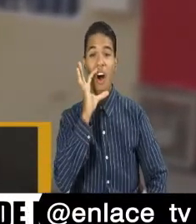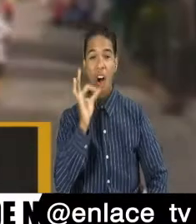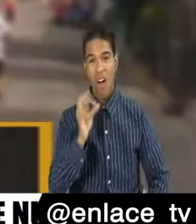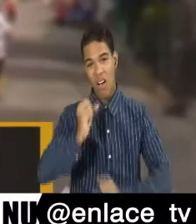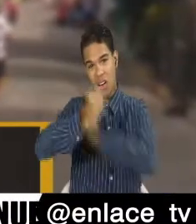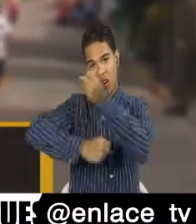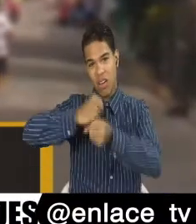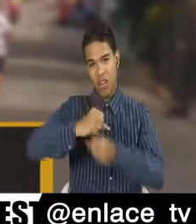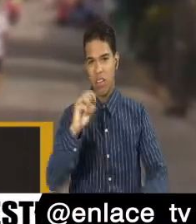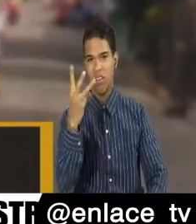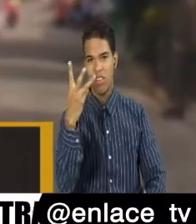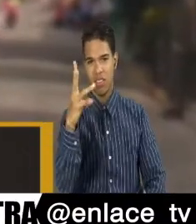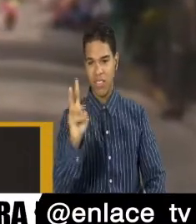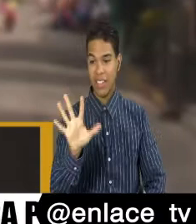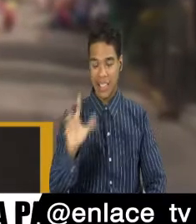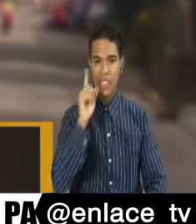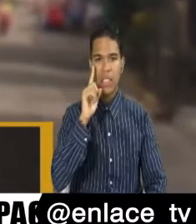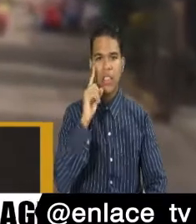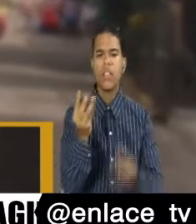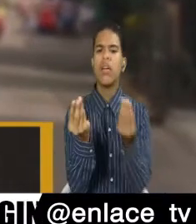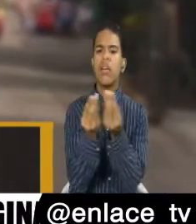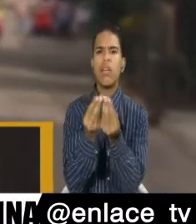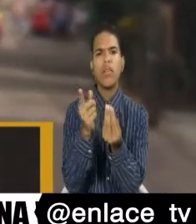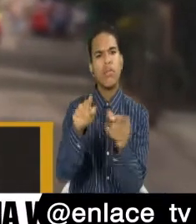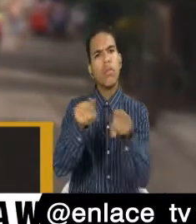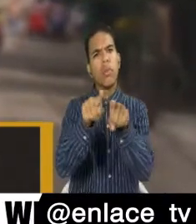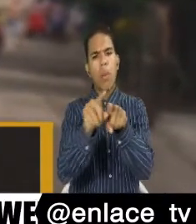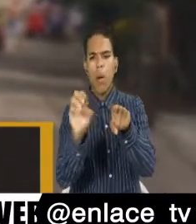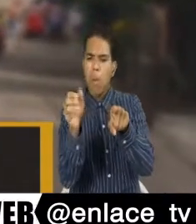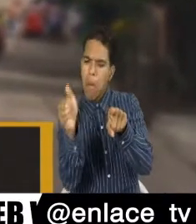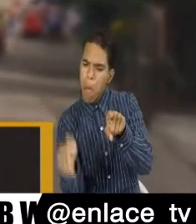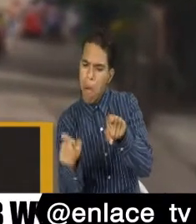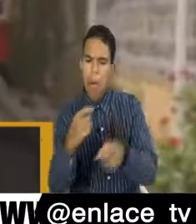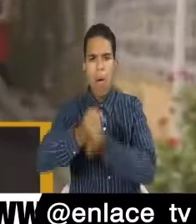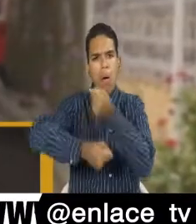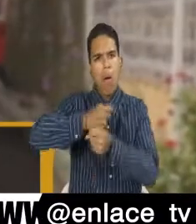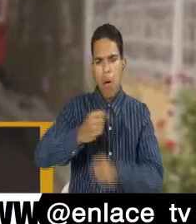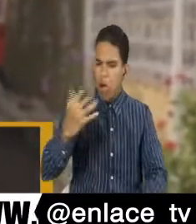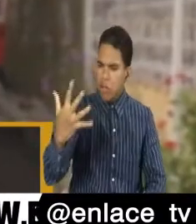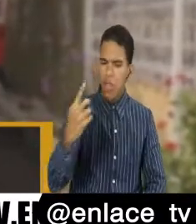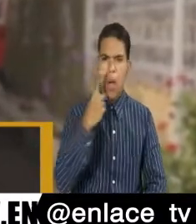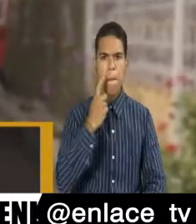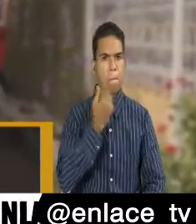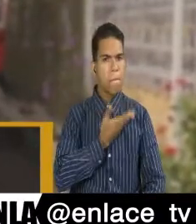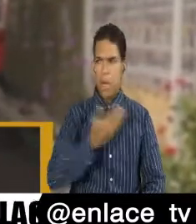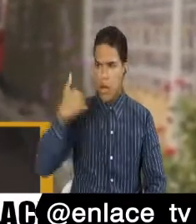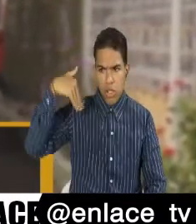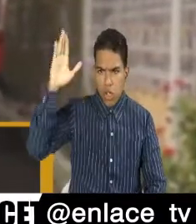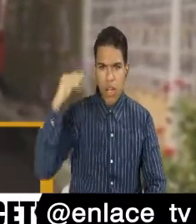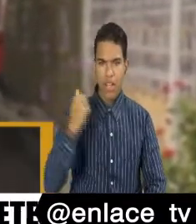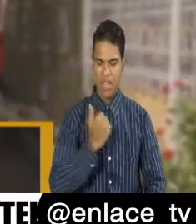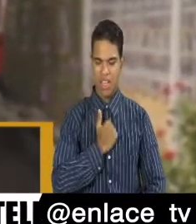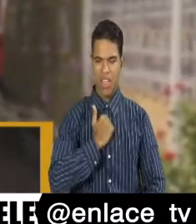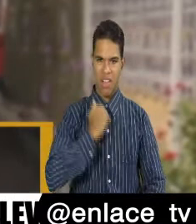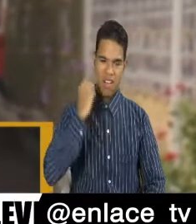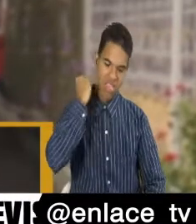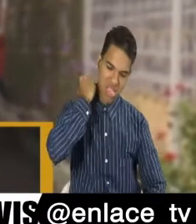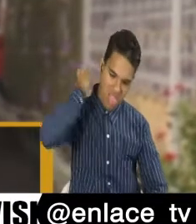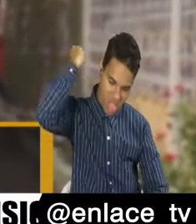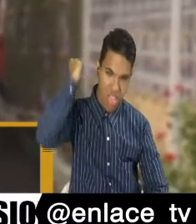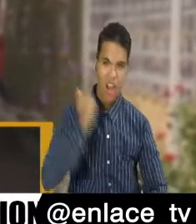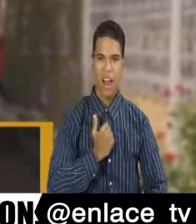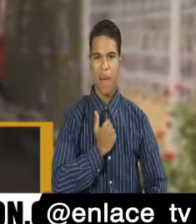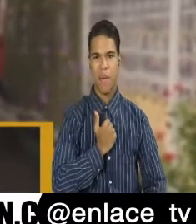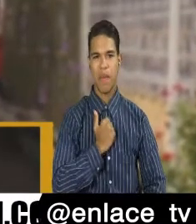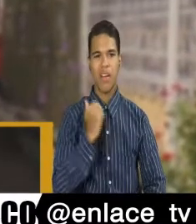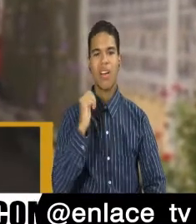vida en momentos en que se encontraba en compañía de su hermanito menor de 5 años y aprovechando la ausencia de sus padres. Notablemente afectada, una familiar